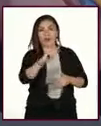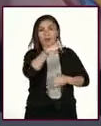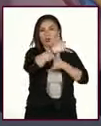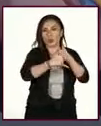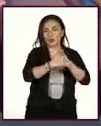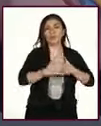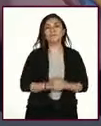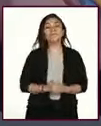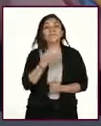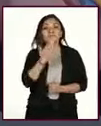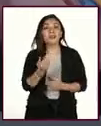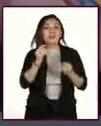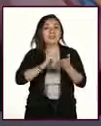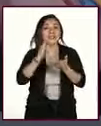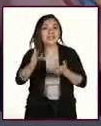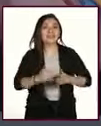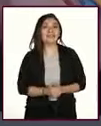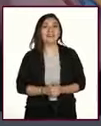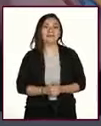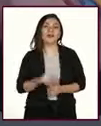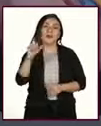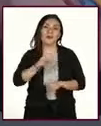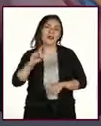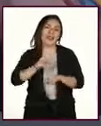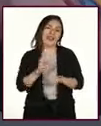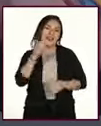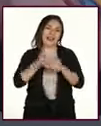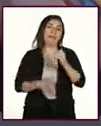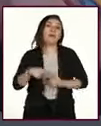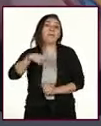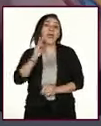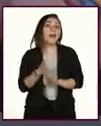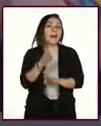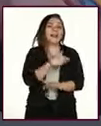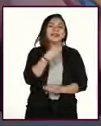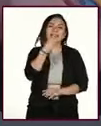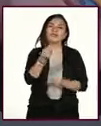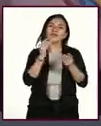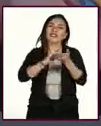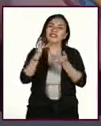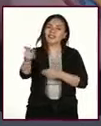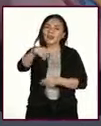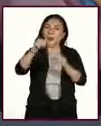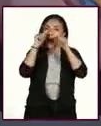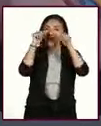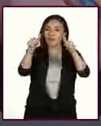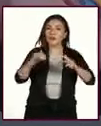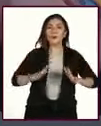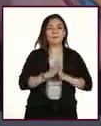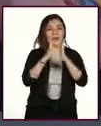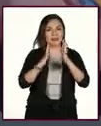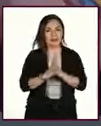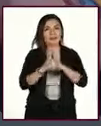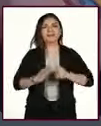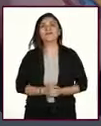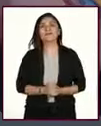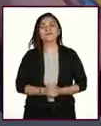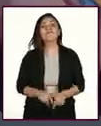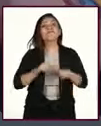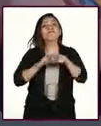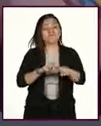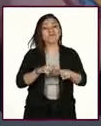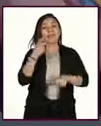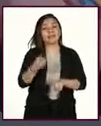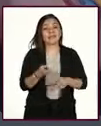Bueno, pues nos despedimos esta transmisión, no sin antes agradecer su asistencia y participación. Continuando